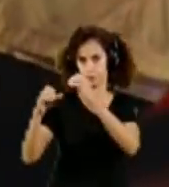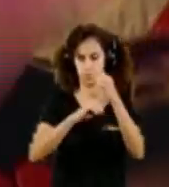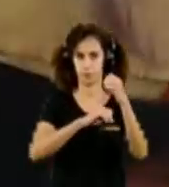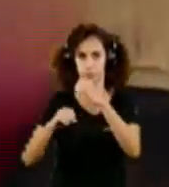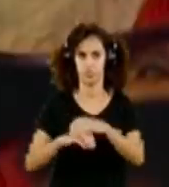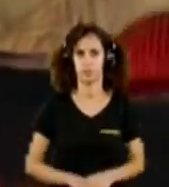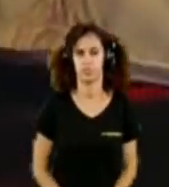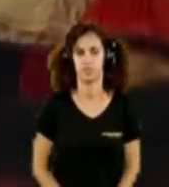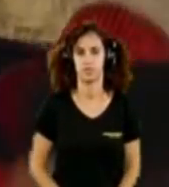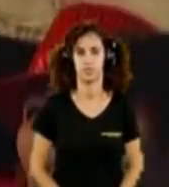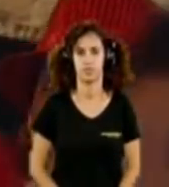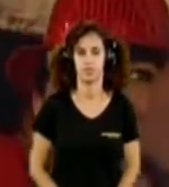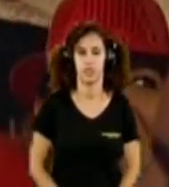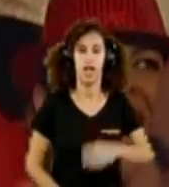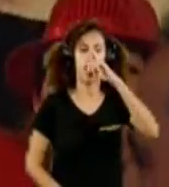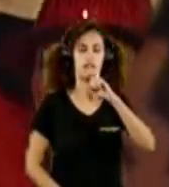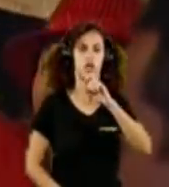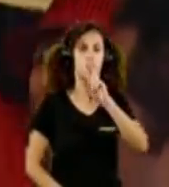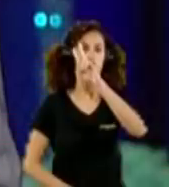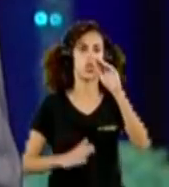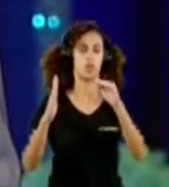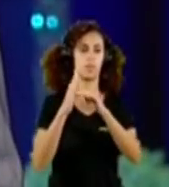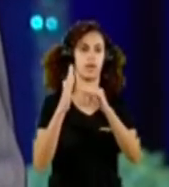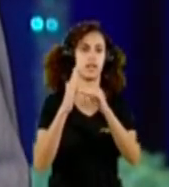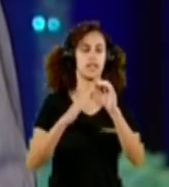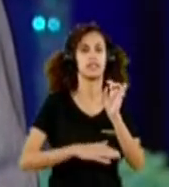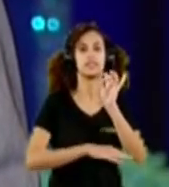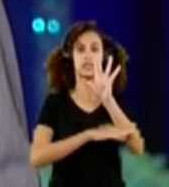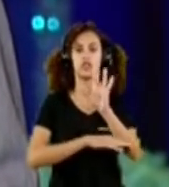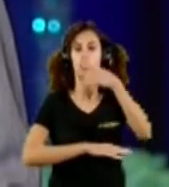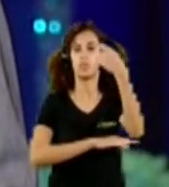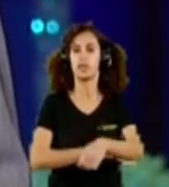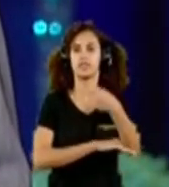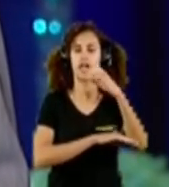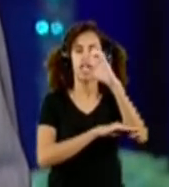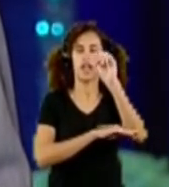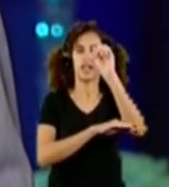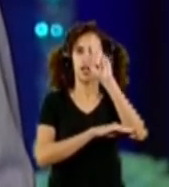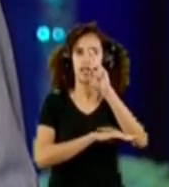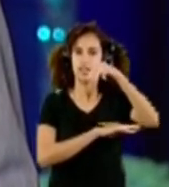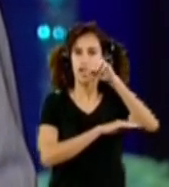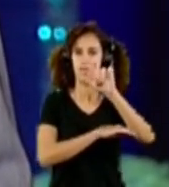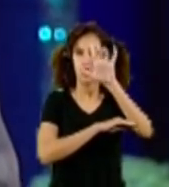Fundada en el año 2005, su presidente es Carmelo Damaso Godoy y su director